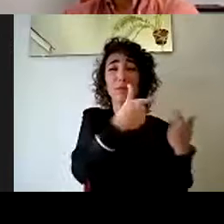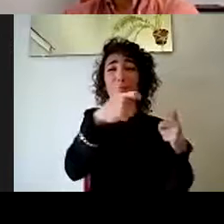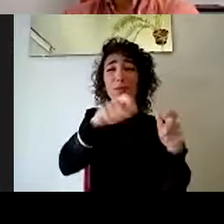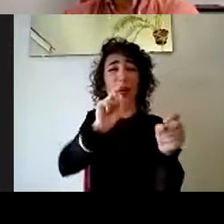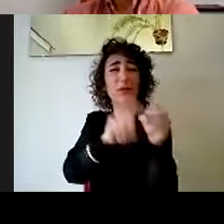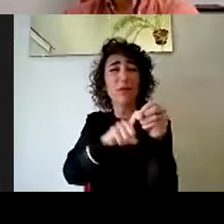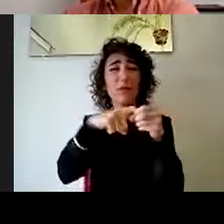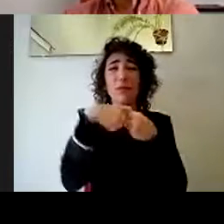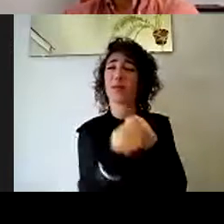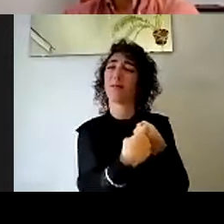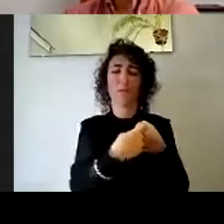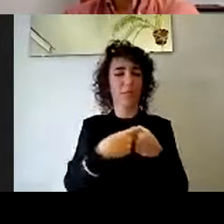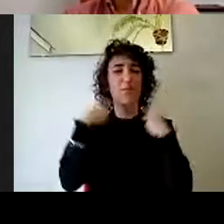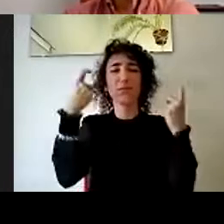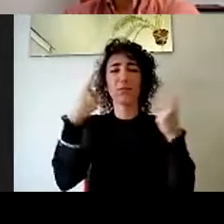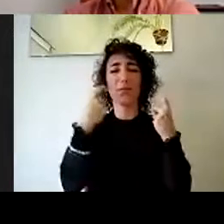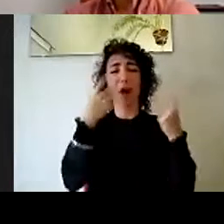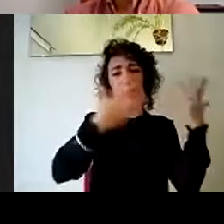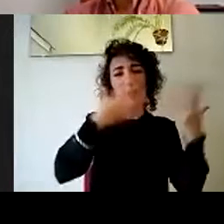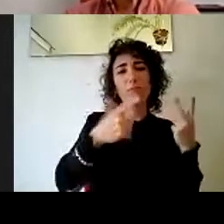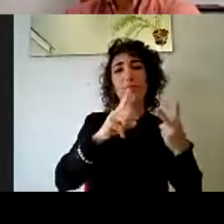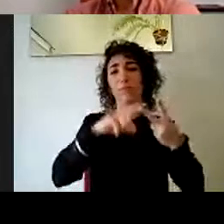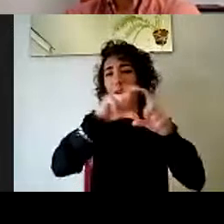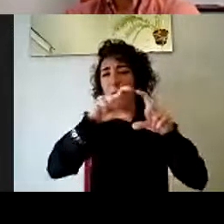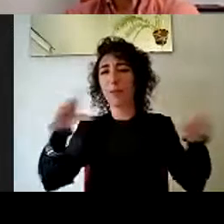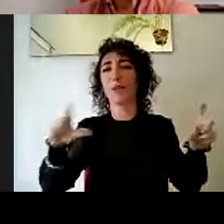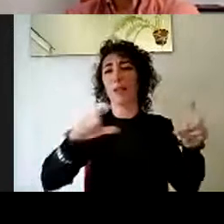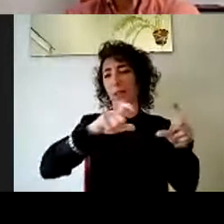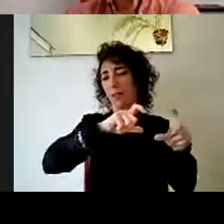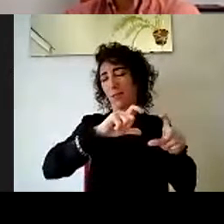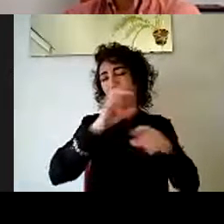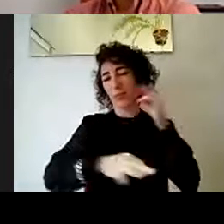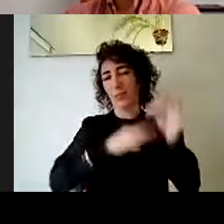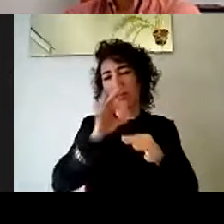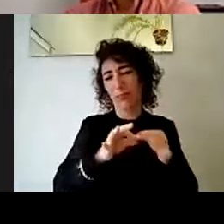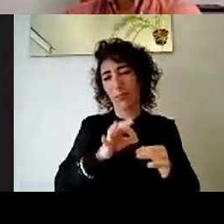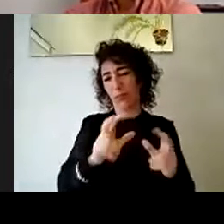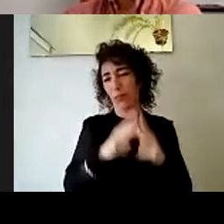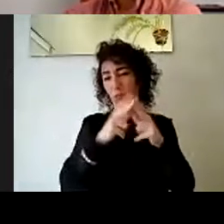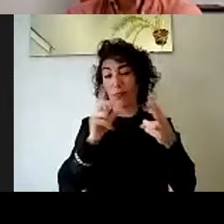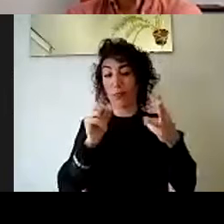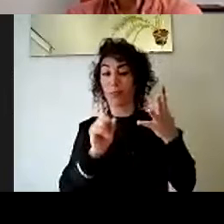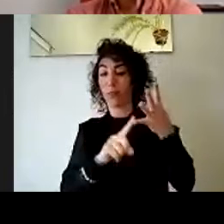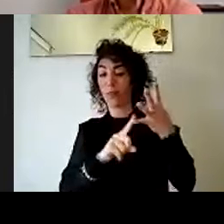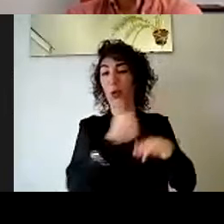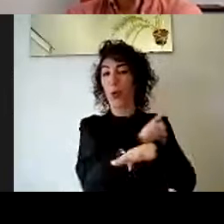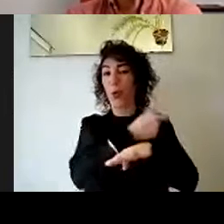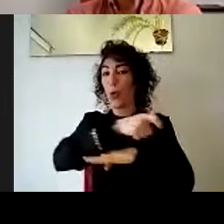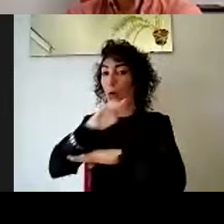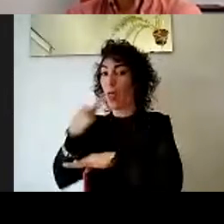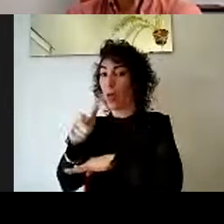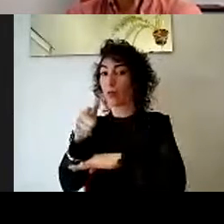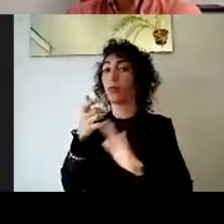implicados, administraciones, empresas, organizaciones sociales y ciudadanos. A la vista de cuanto antecede, resulta